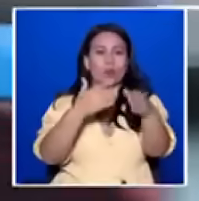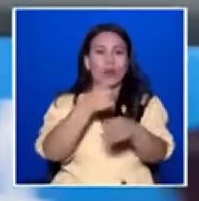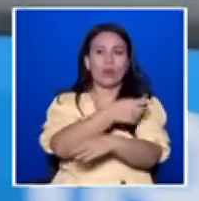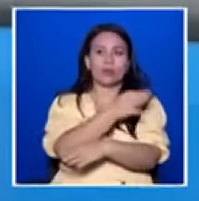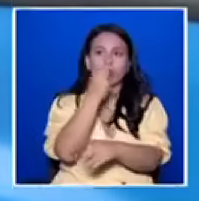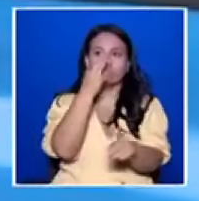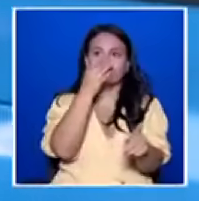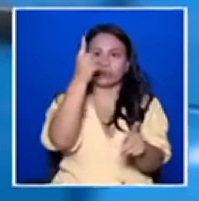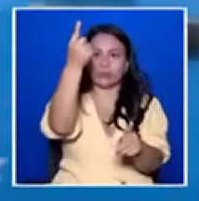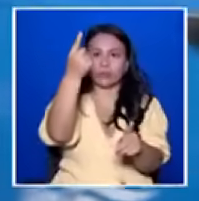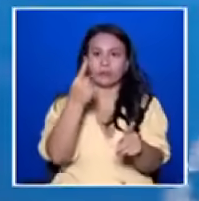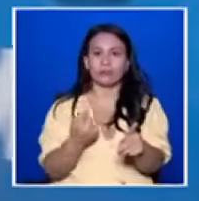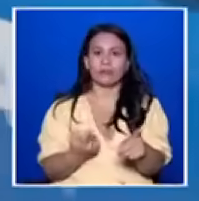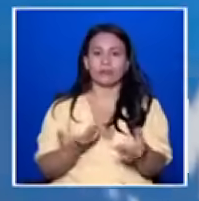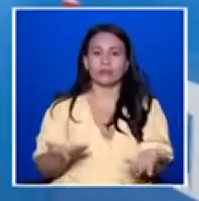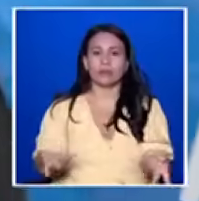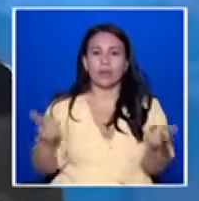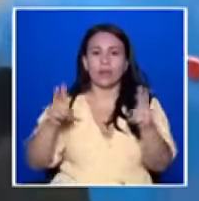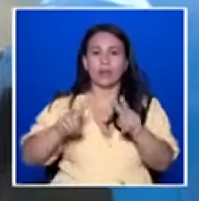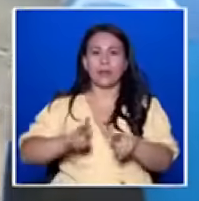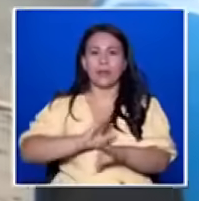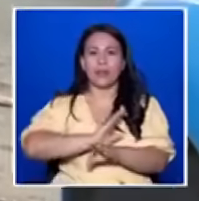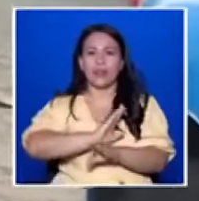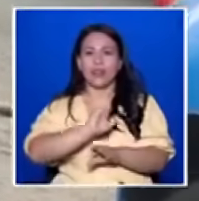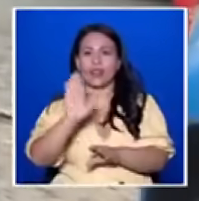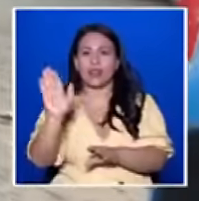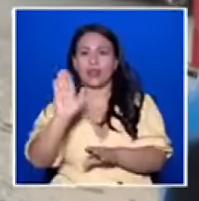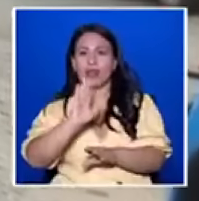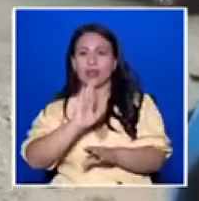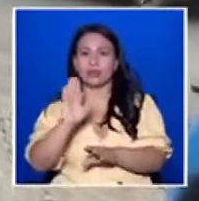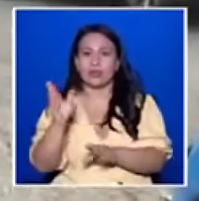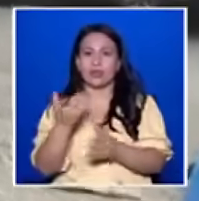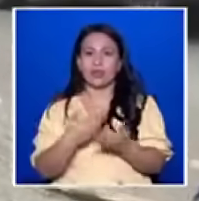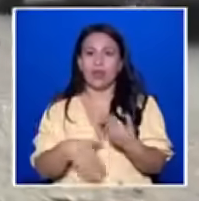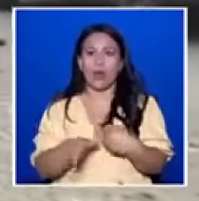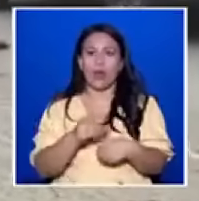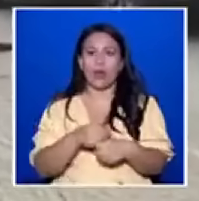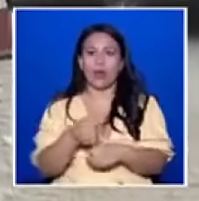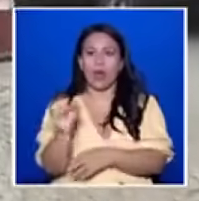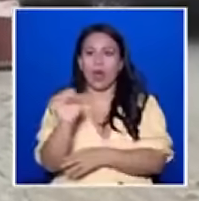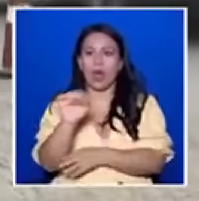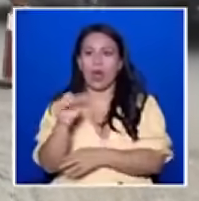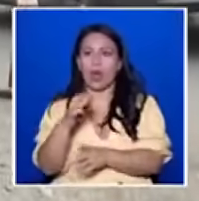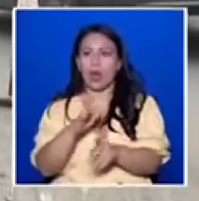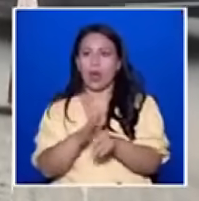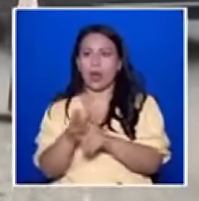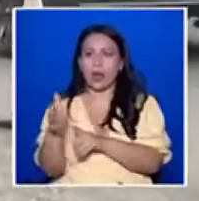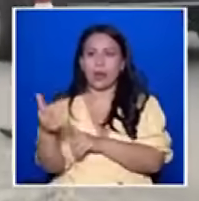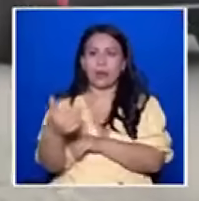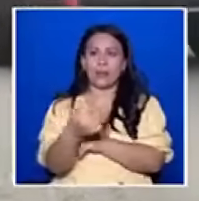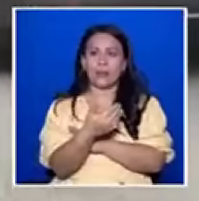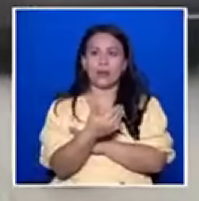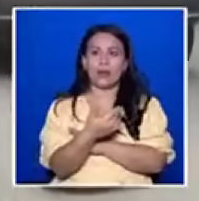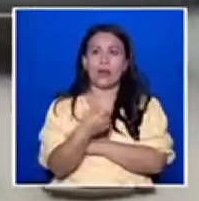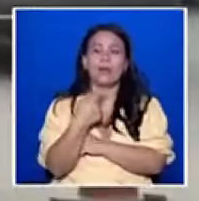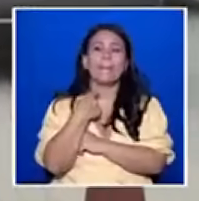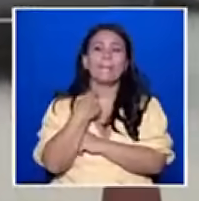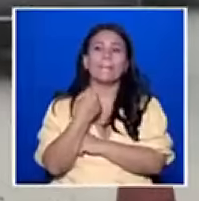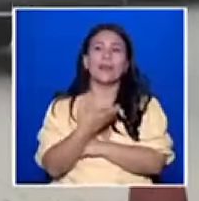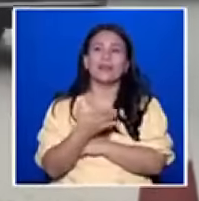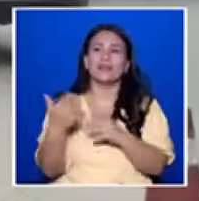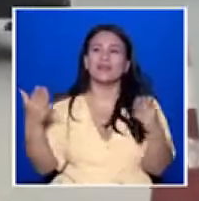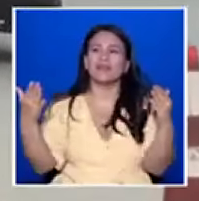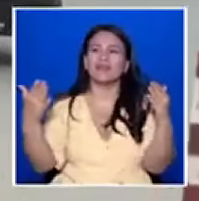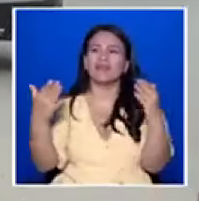un agente de tránsito direccionando o tratando de movilizar a los vehículos, pero